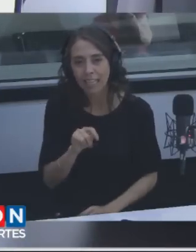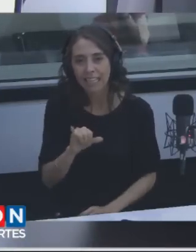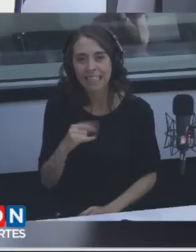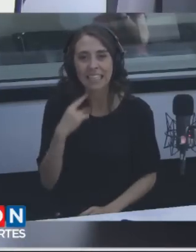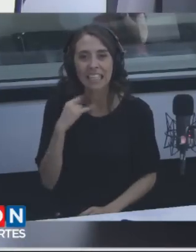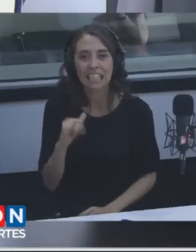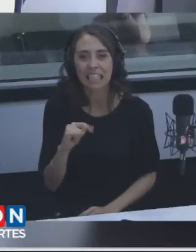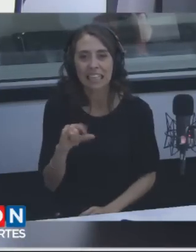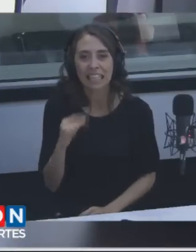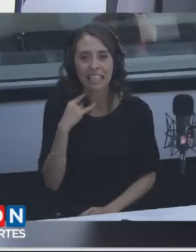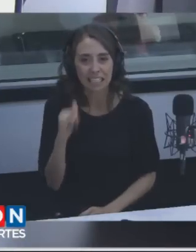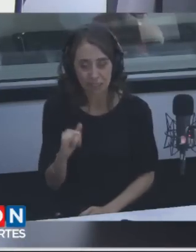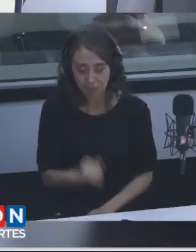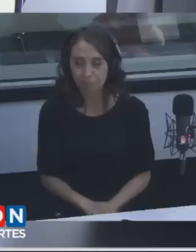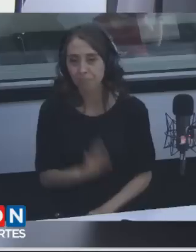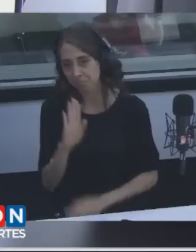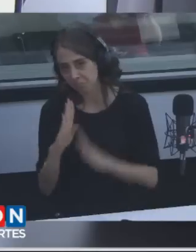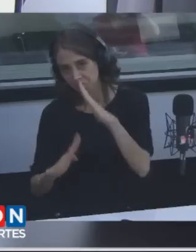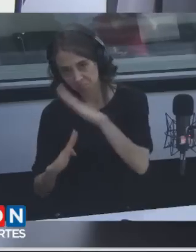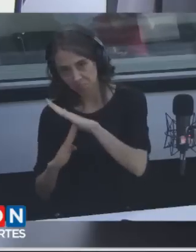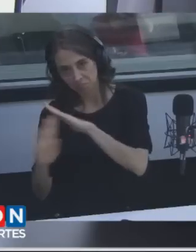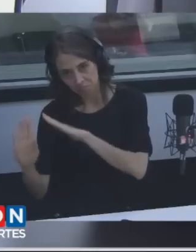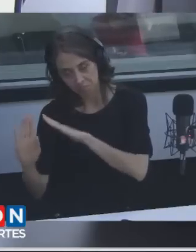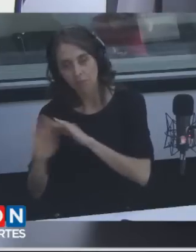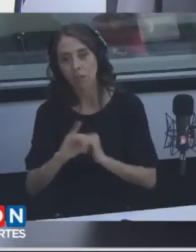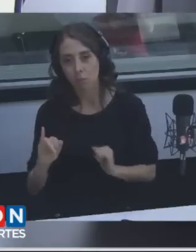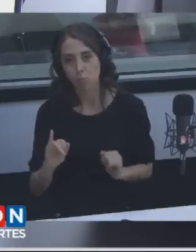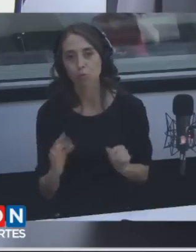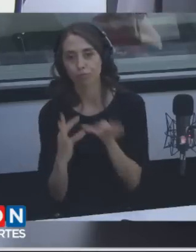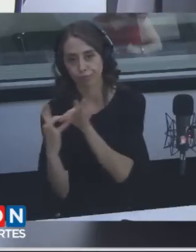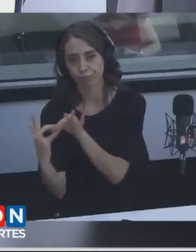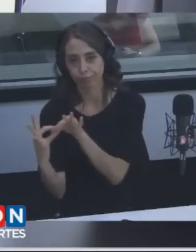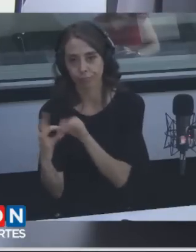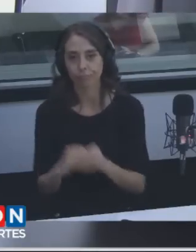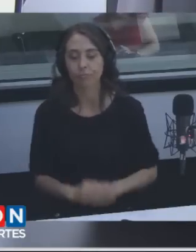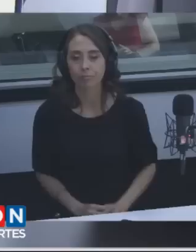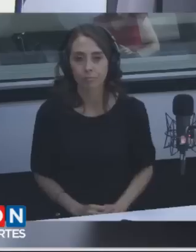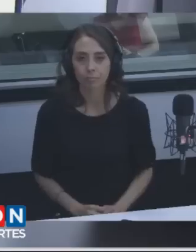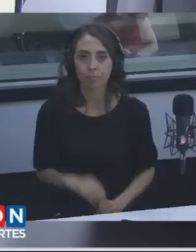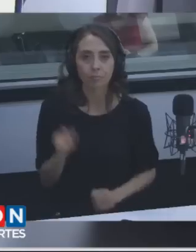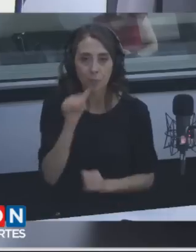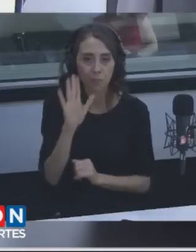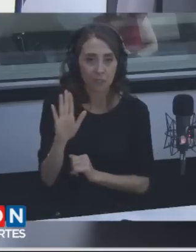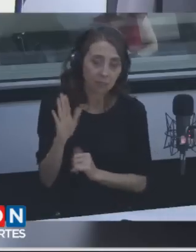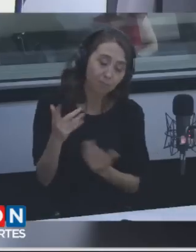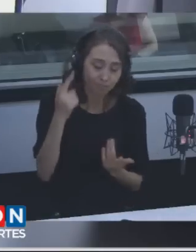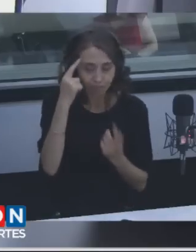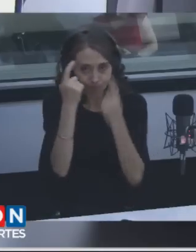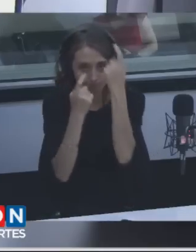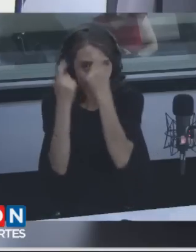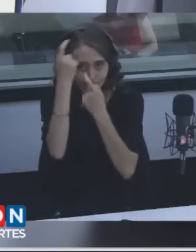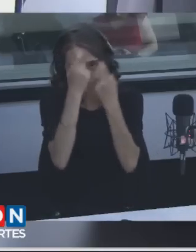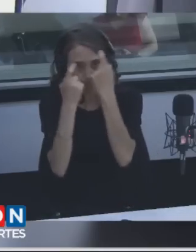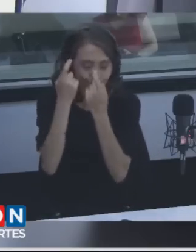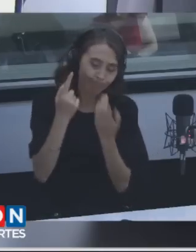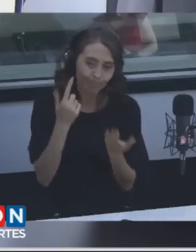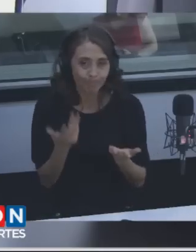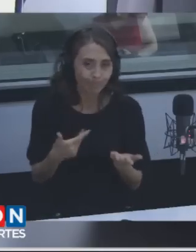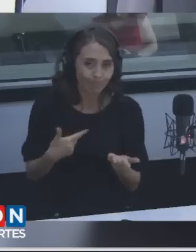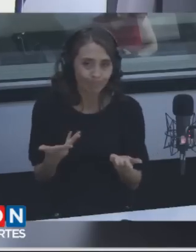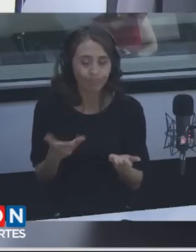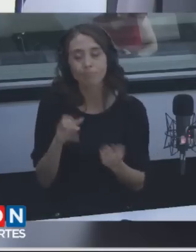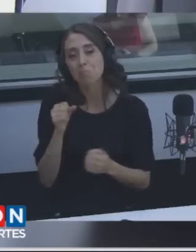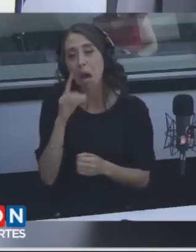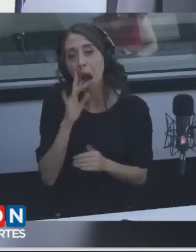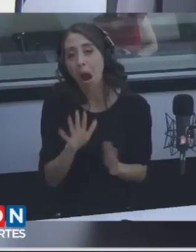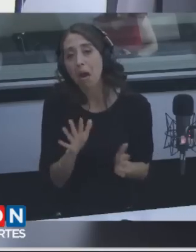Ya viene Raúl Toledo. Sí, lo vamos a enganchar bien a Raúl Toledo. Bueno, queda picando eso. Bueno, me parece que es parte del